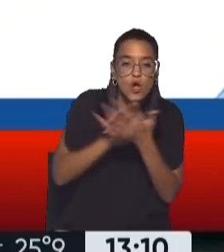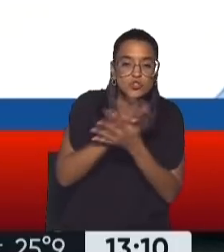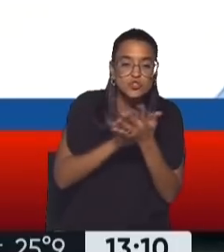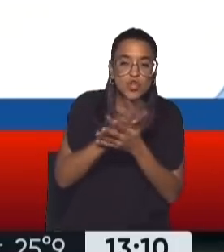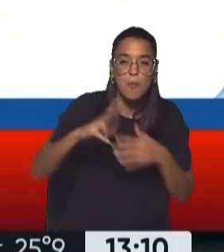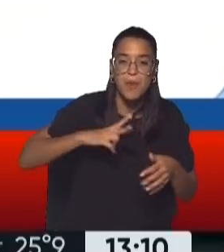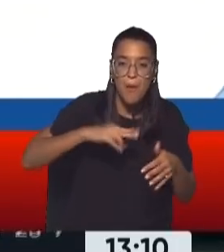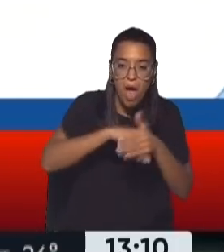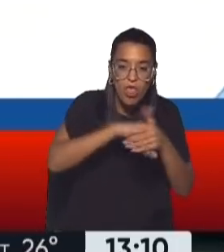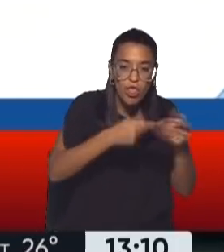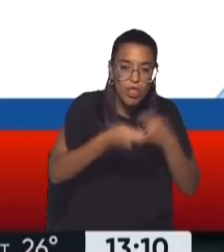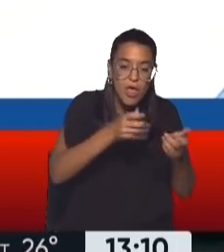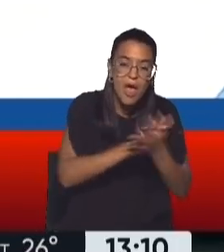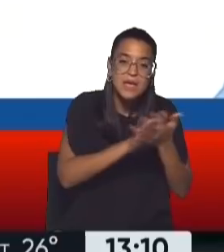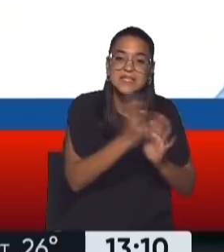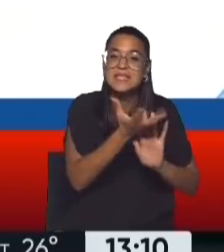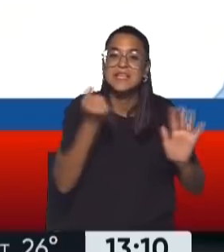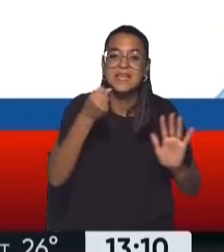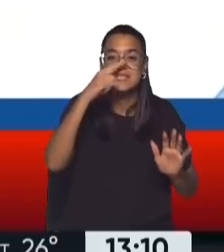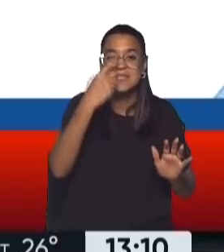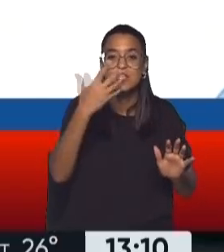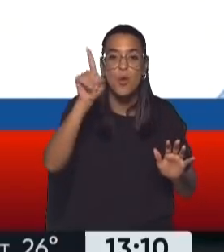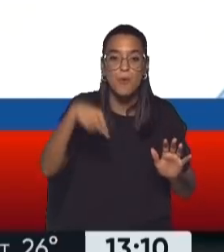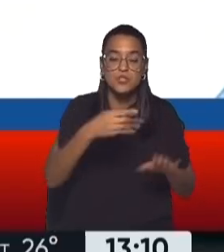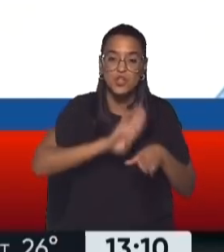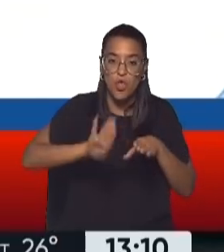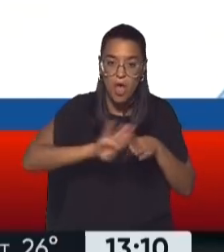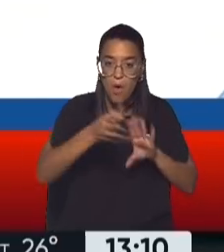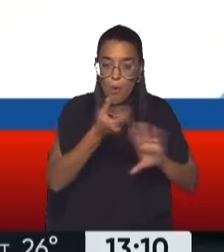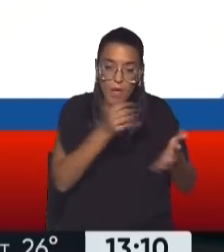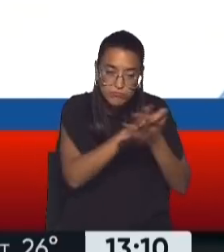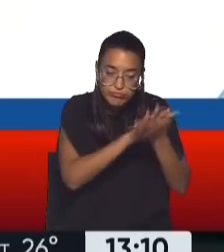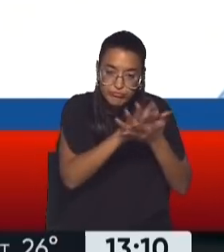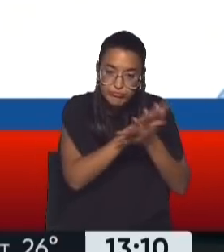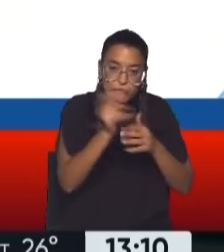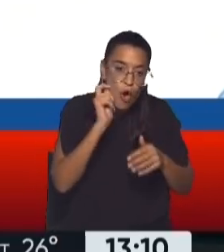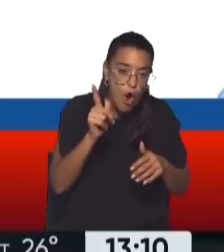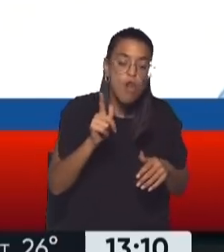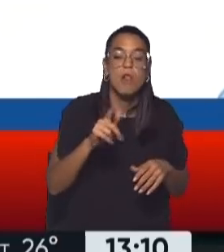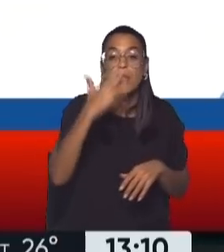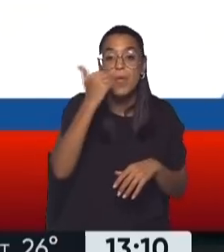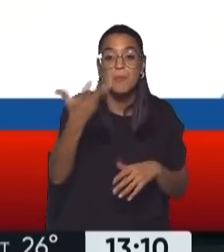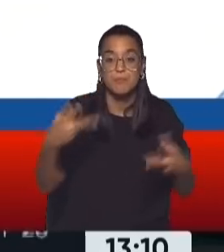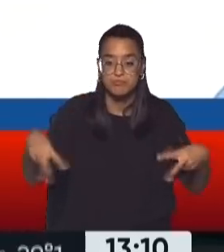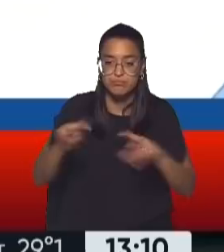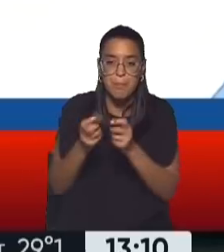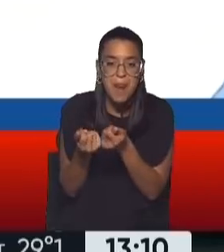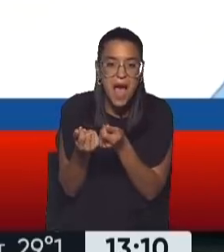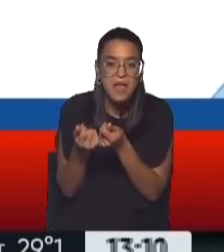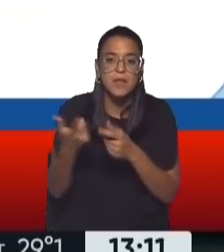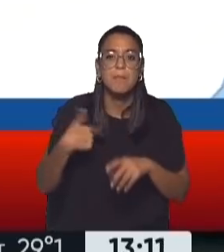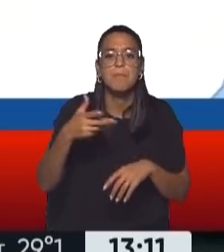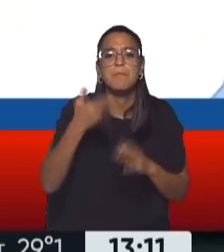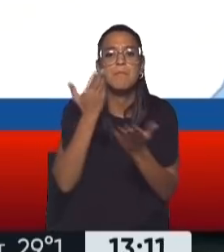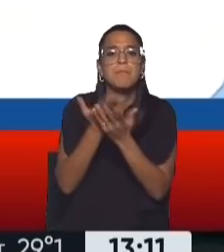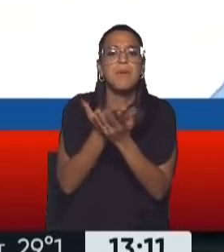hasta hacerles una quita del 75% de su deuda, y un día juntó plata, nunca me olvido, me había mandado a